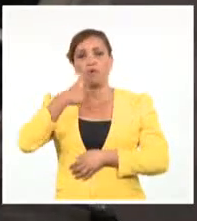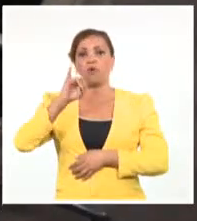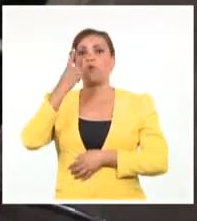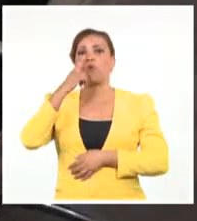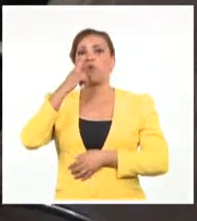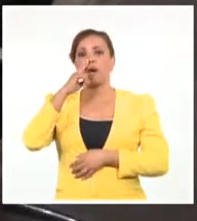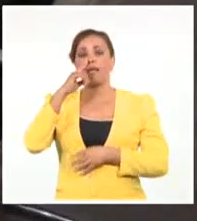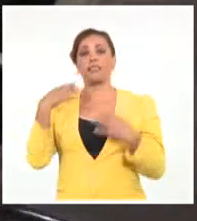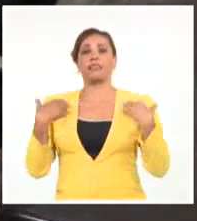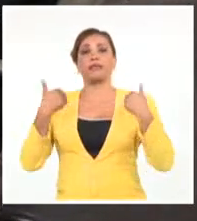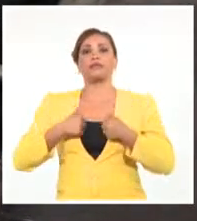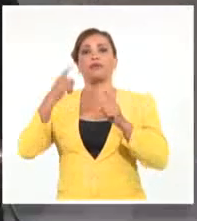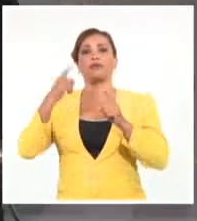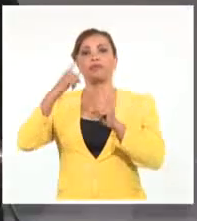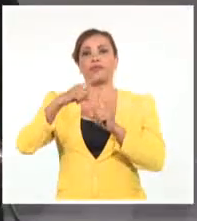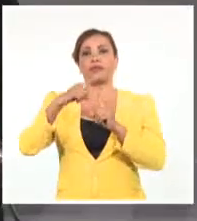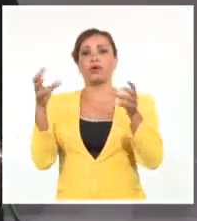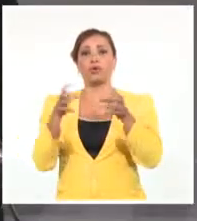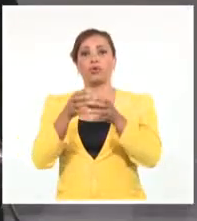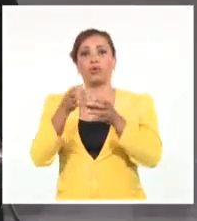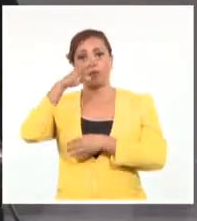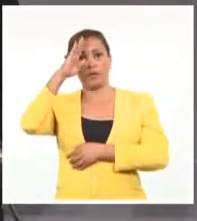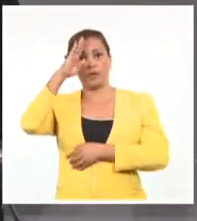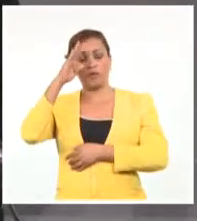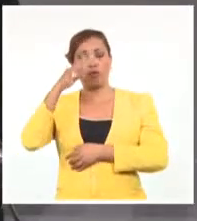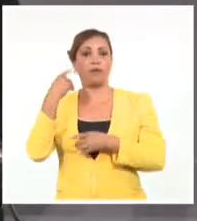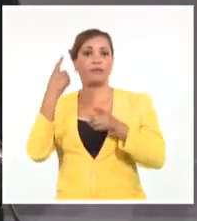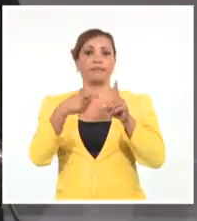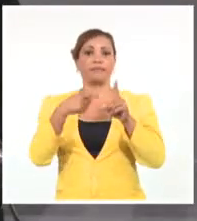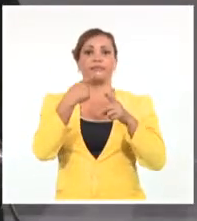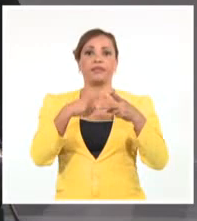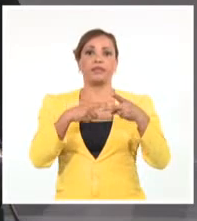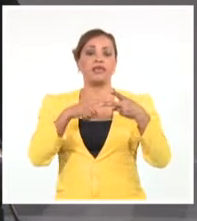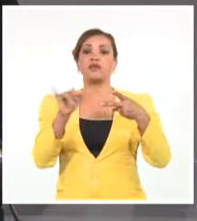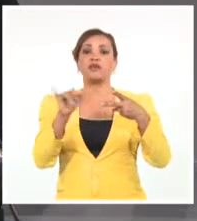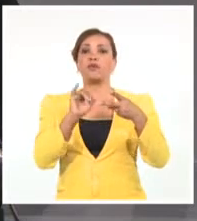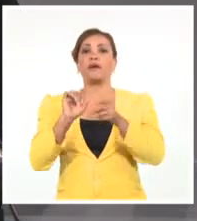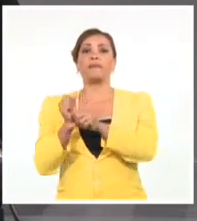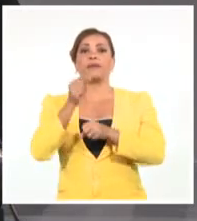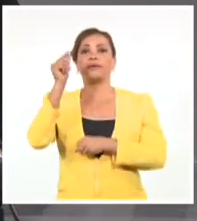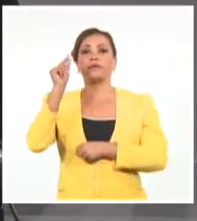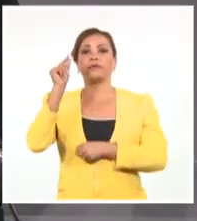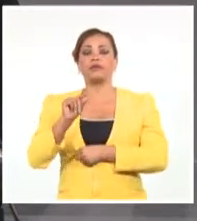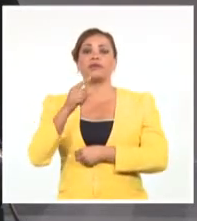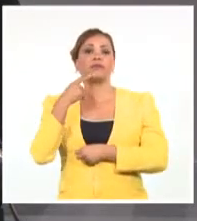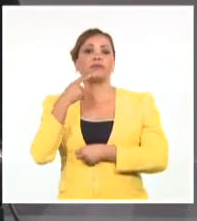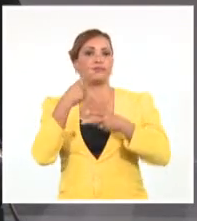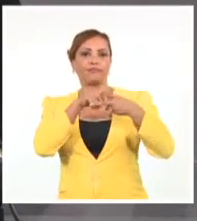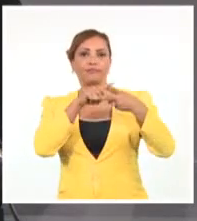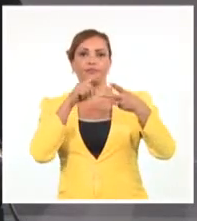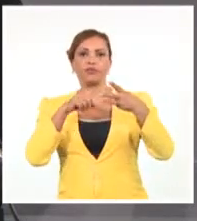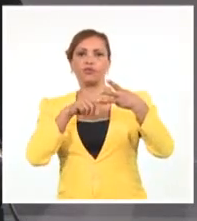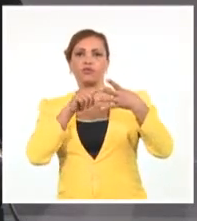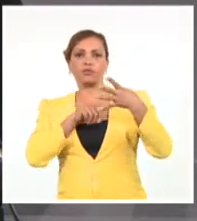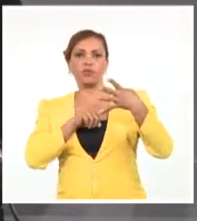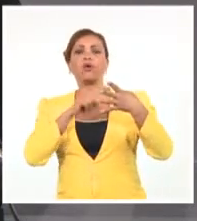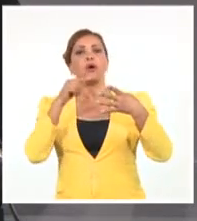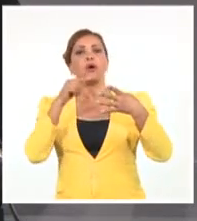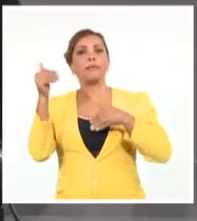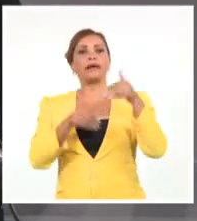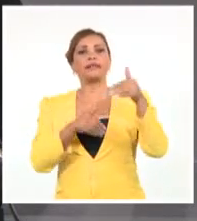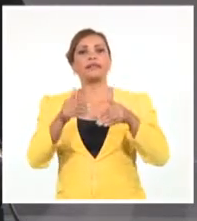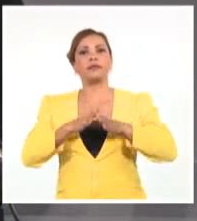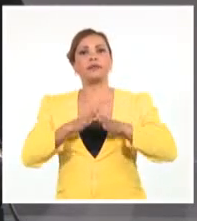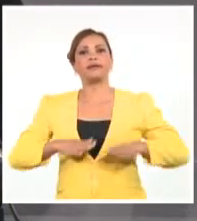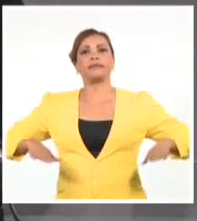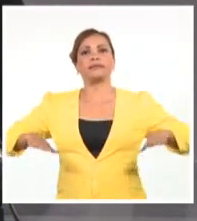el director técnico del equipo Cuba, Armando Johnson, así como los peloteros Alfredo Despaine y Iván Moinelo, comparecieron este jueves en